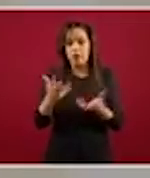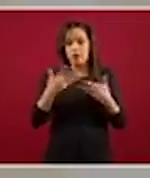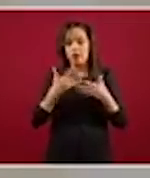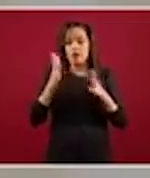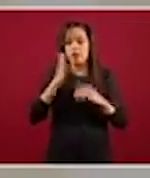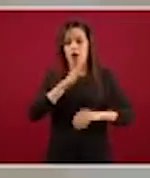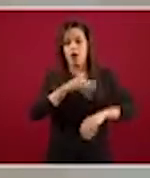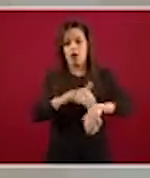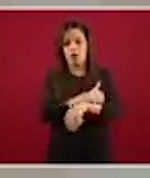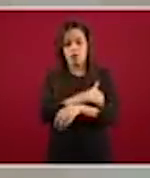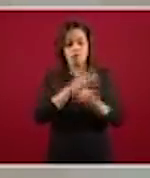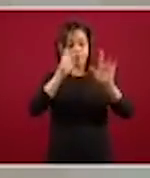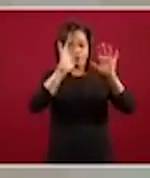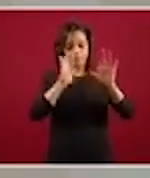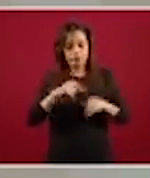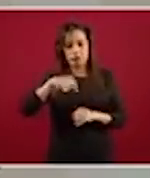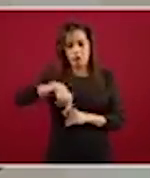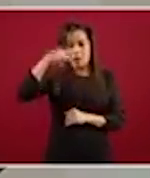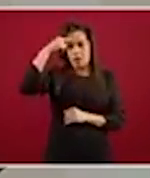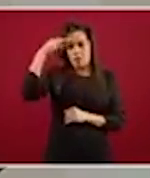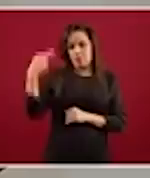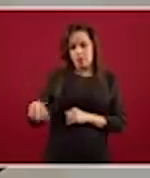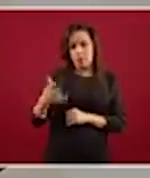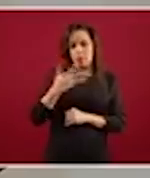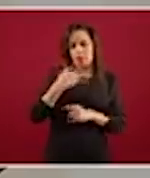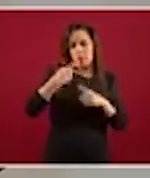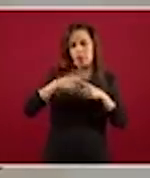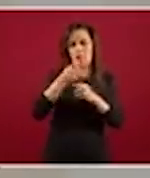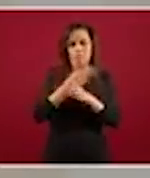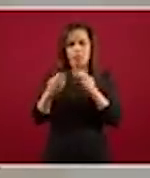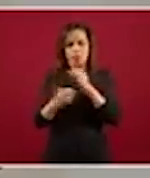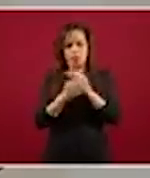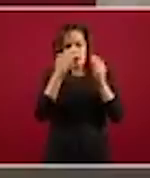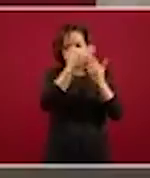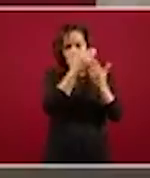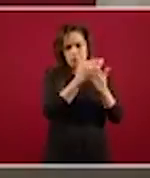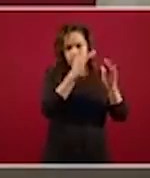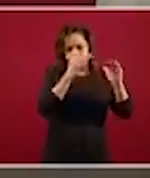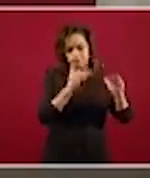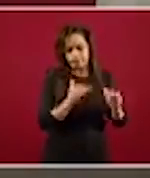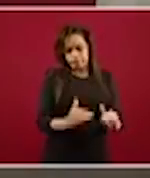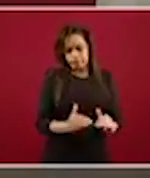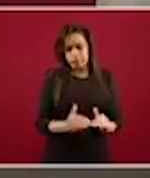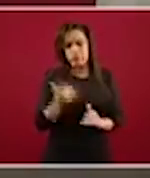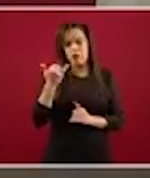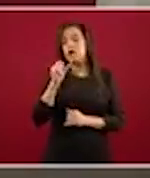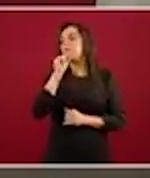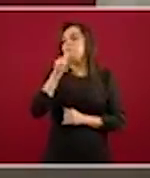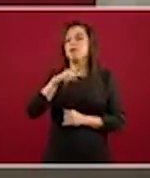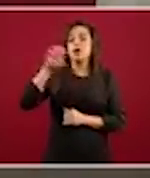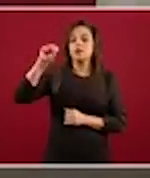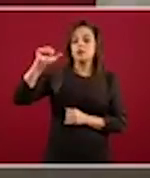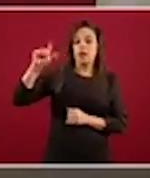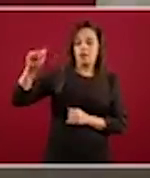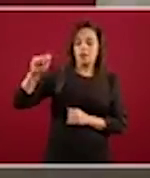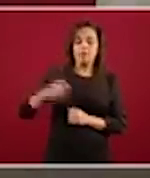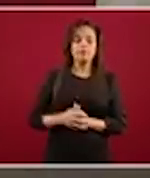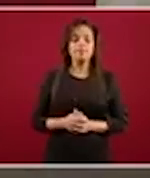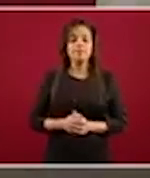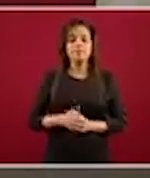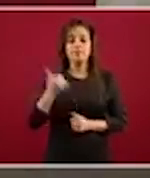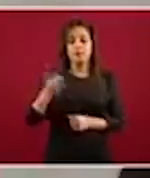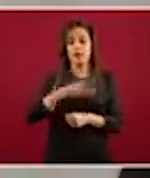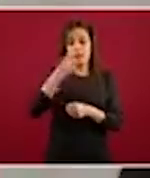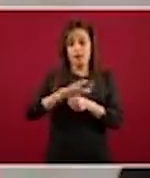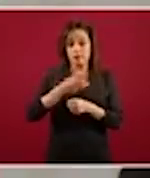que eso también se ha venido haciendo por las diferentes instituciones de salud y la Secretaría de Hacienda. Tercer camino, el que